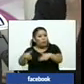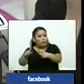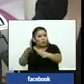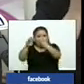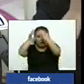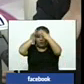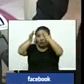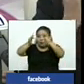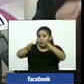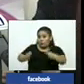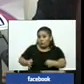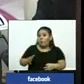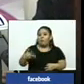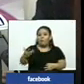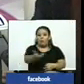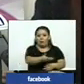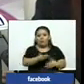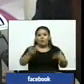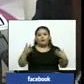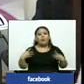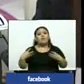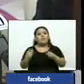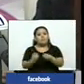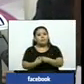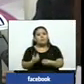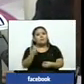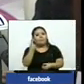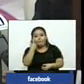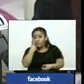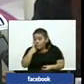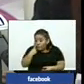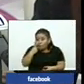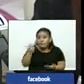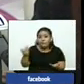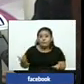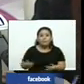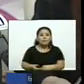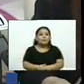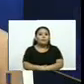a efecto de que la sociedad se mantenga vigilante.